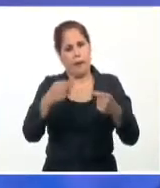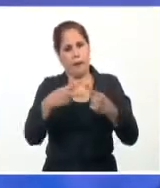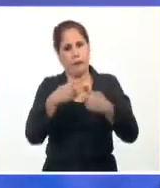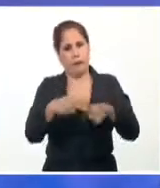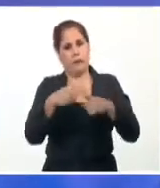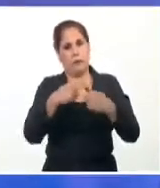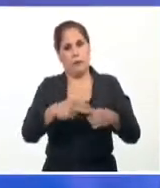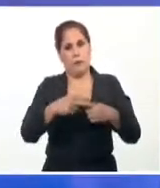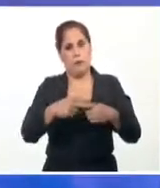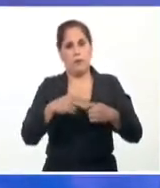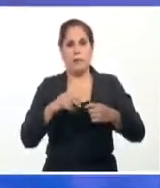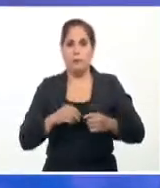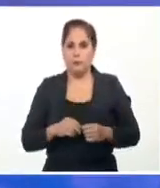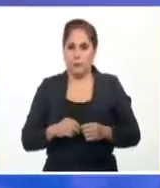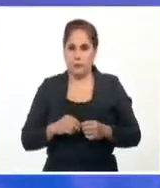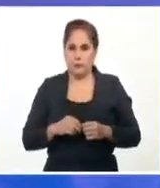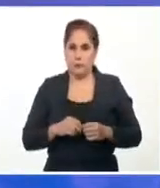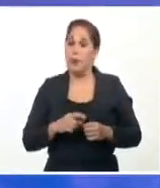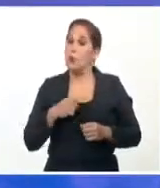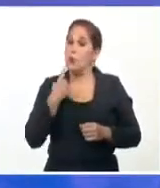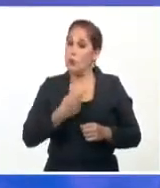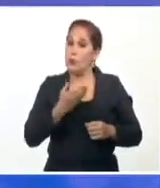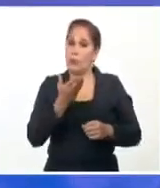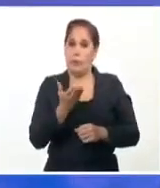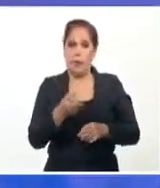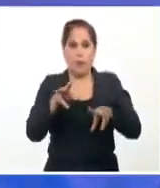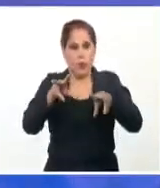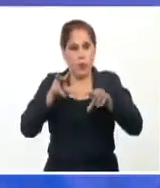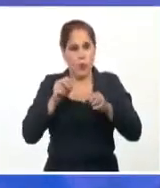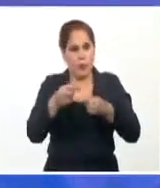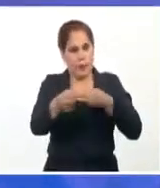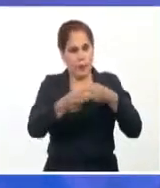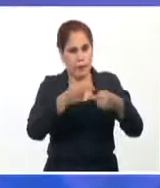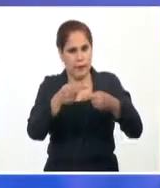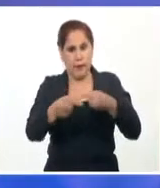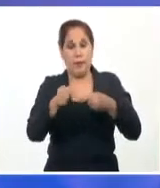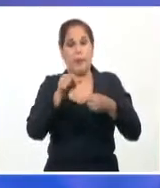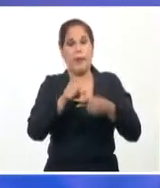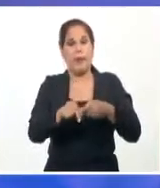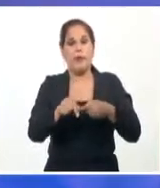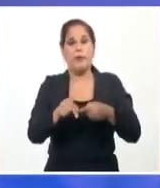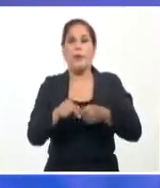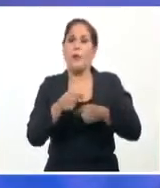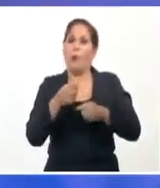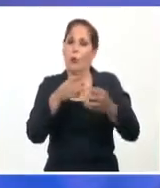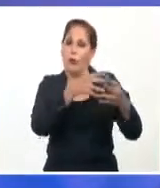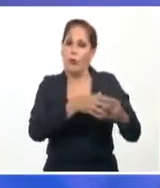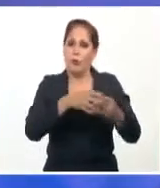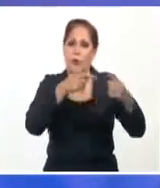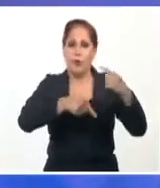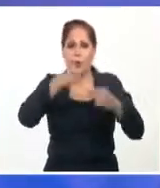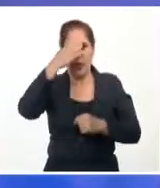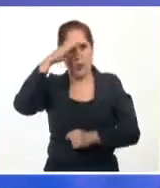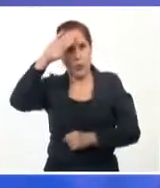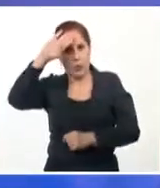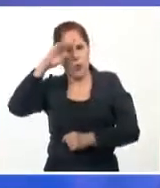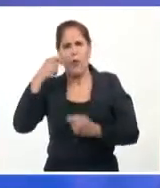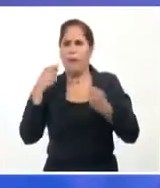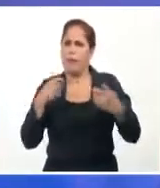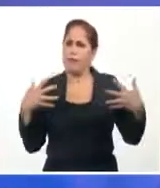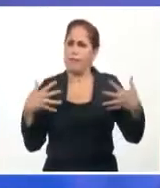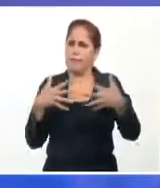esa época. Exhortamos a un nuevo acercamiento entre estos países y todos los países de la región